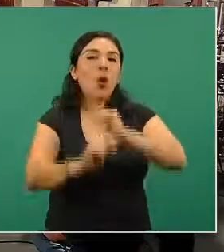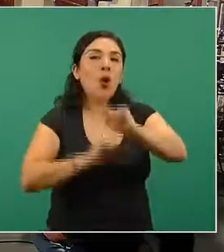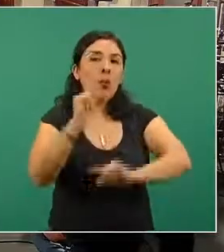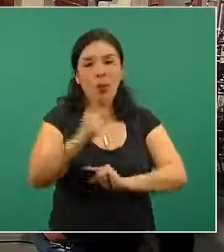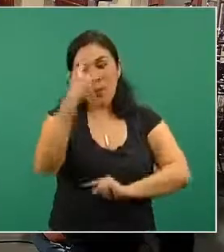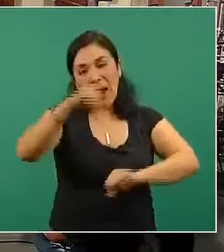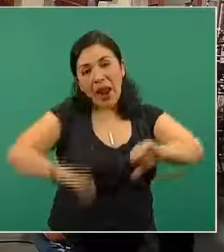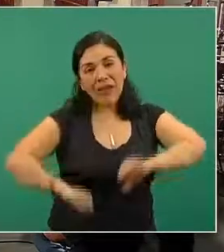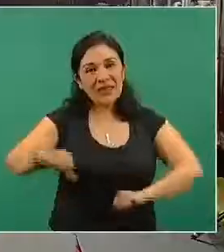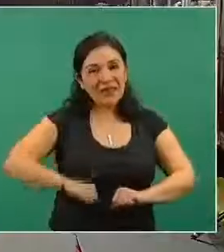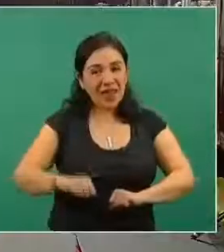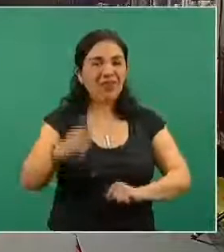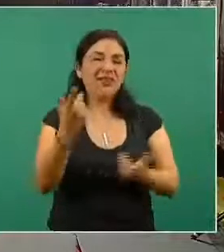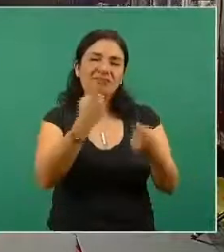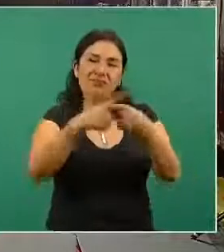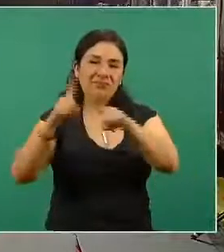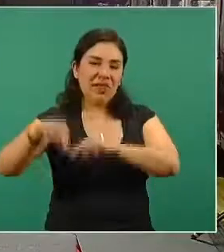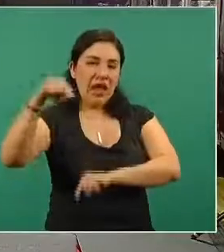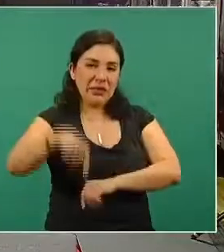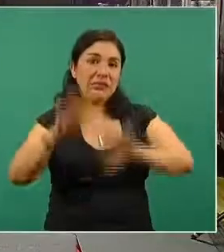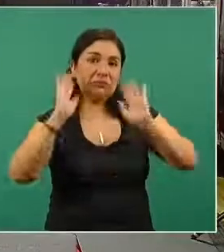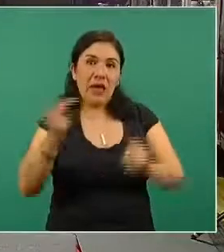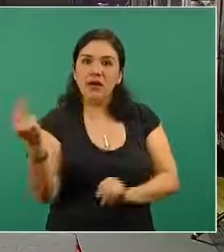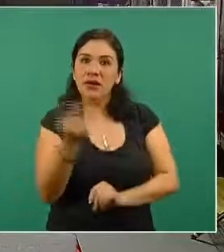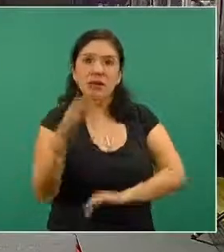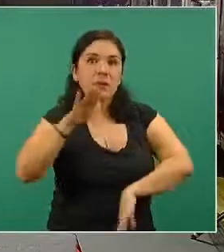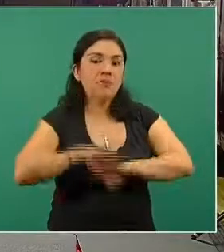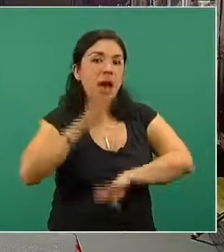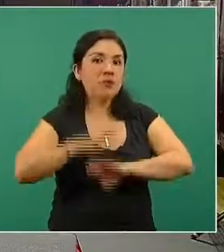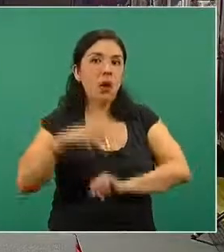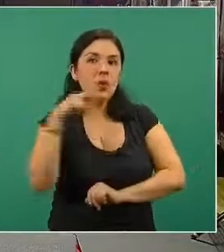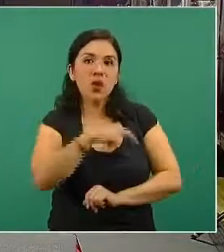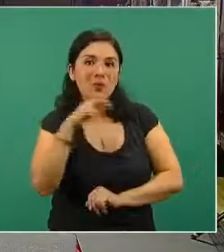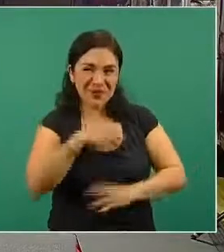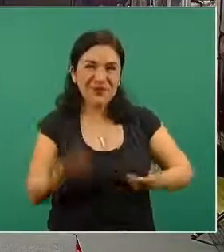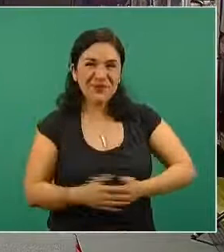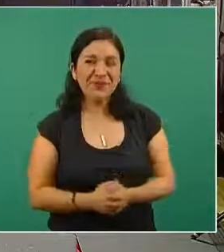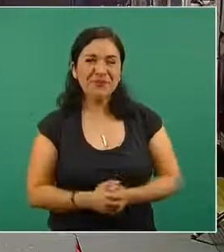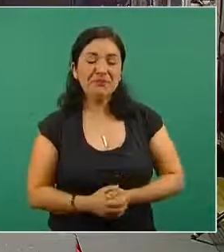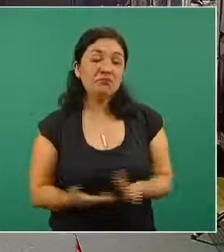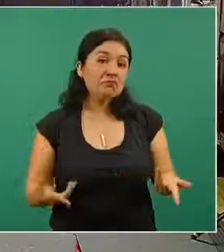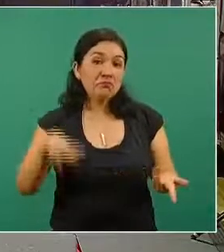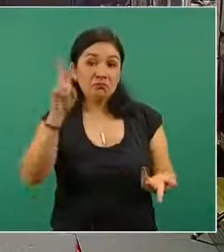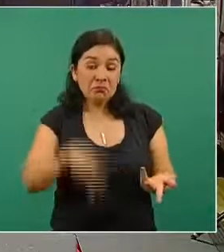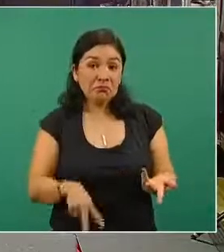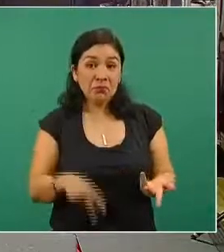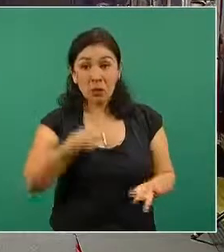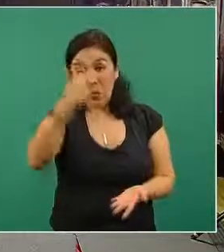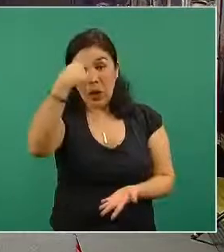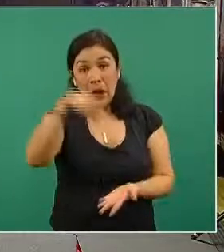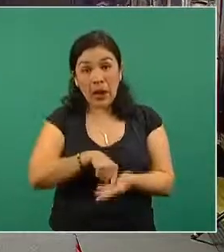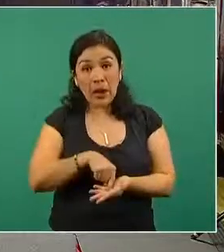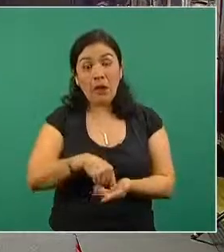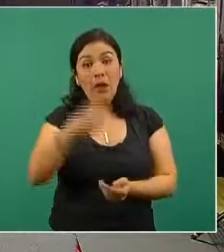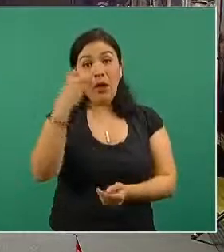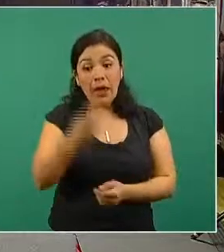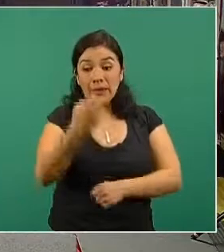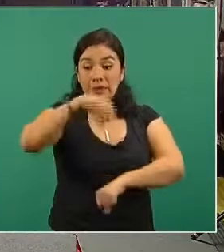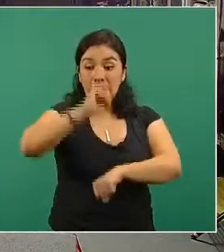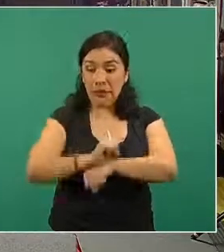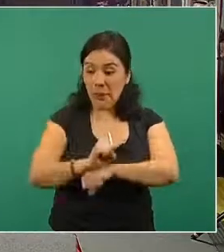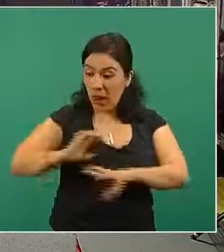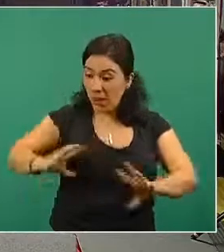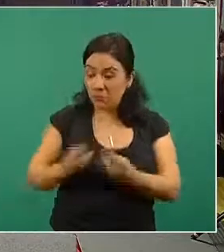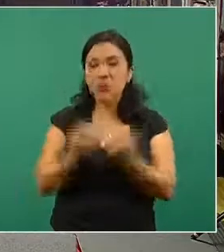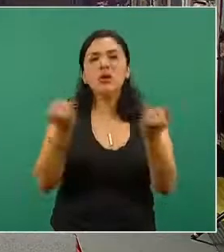actividades sociales y económicas que ya se necesitan cada vez más. Pero bueno, creo que durante esta semana pues